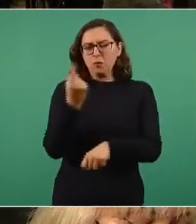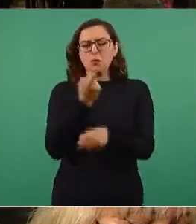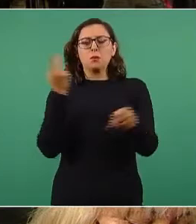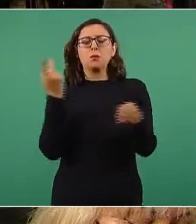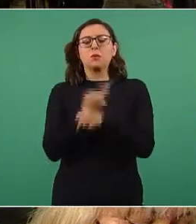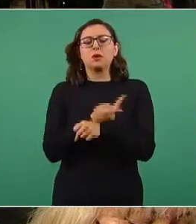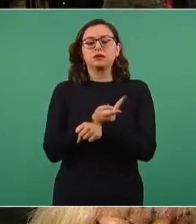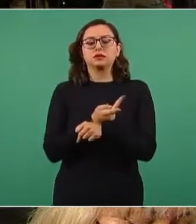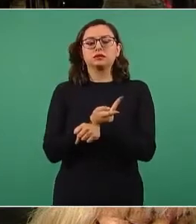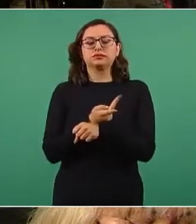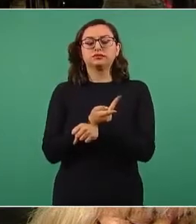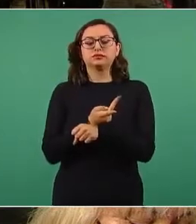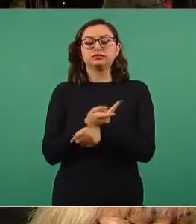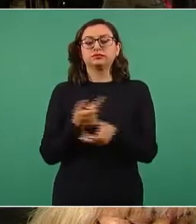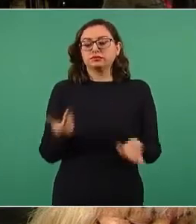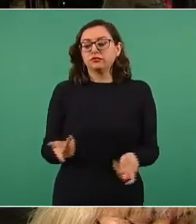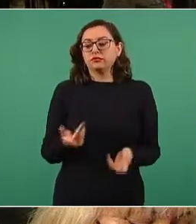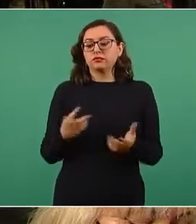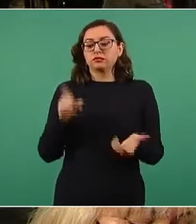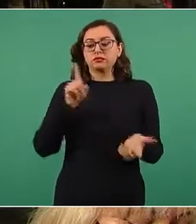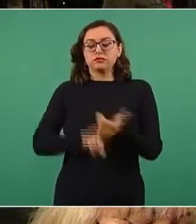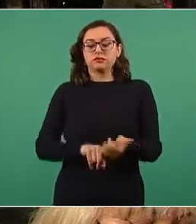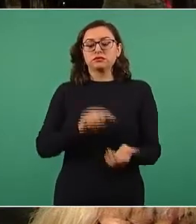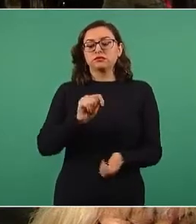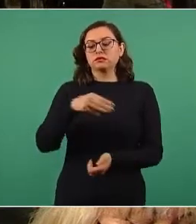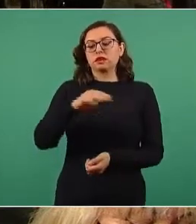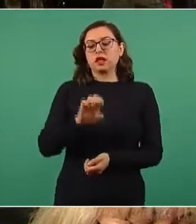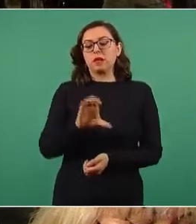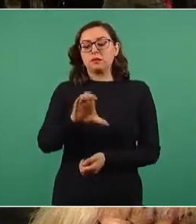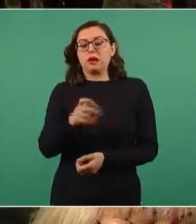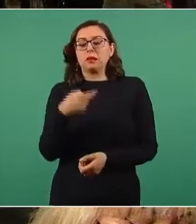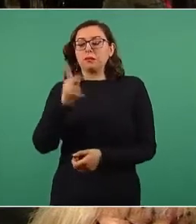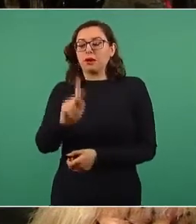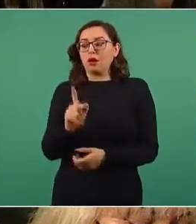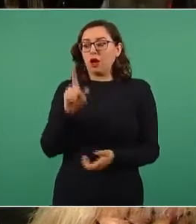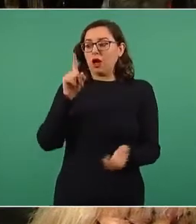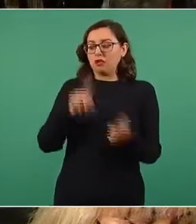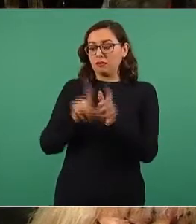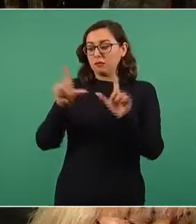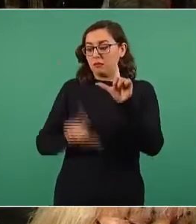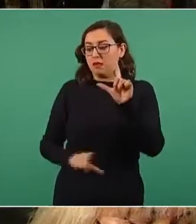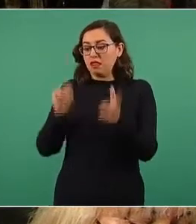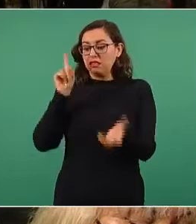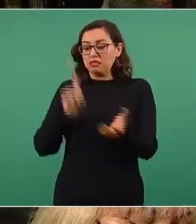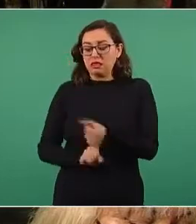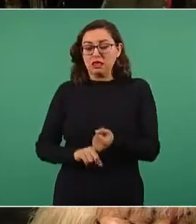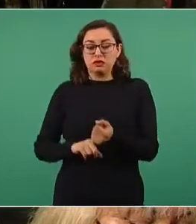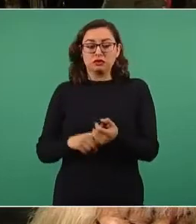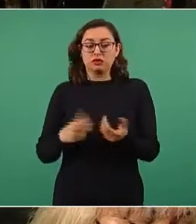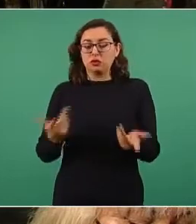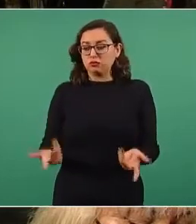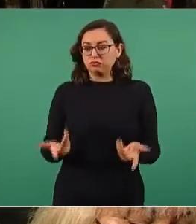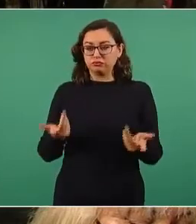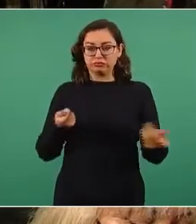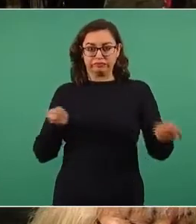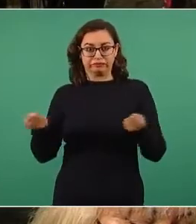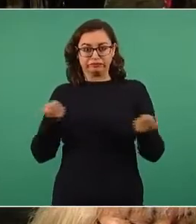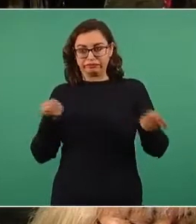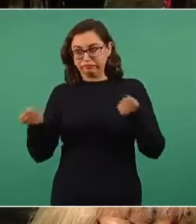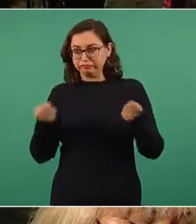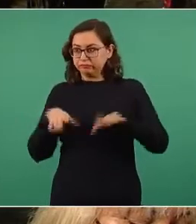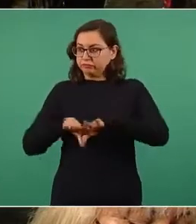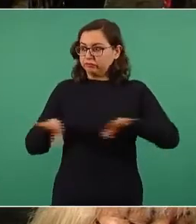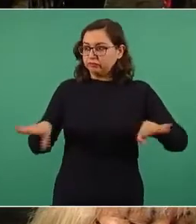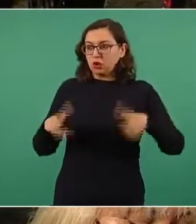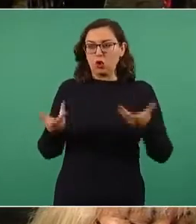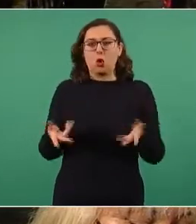viene mucho al tema del TEMEC, pero la gobernabilidad democrática atraviesa todo lo que tiene que ver con el TEMEC, y sobre todo un punto